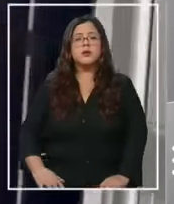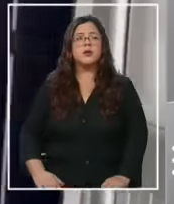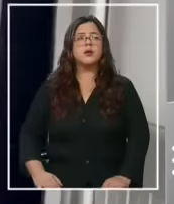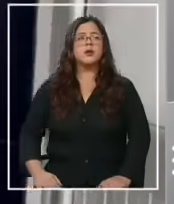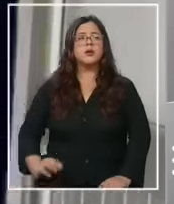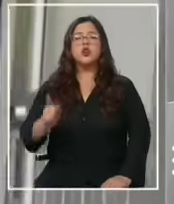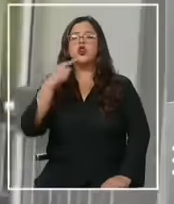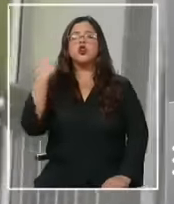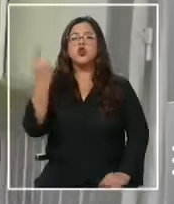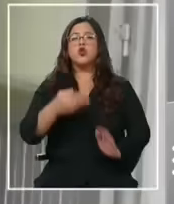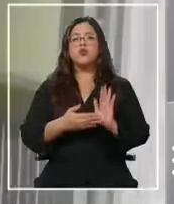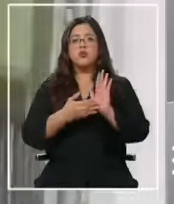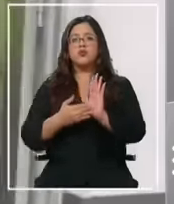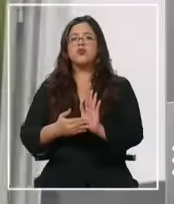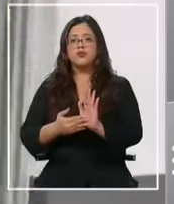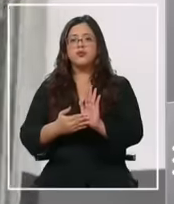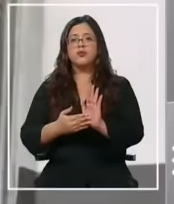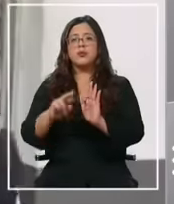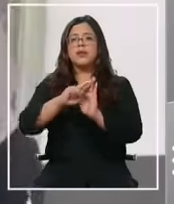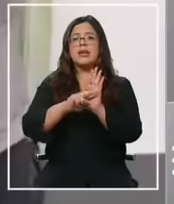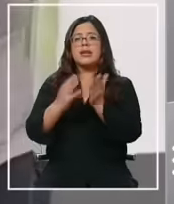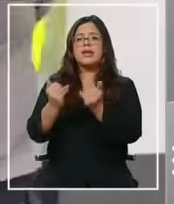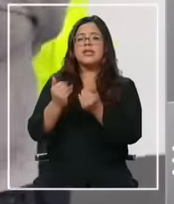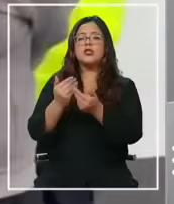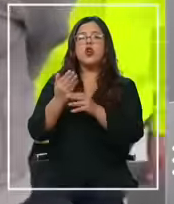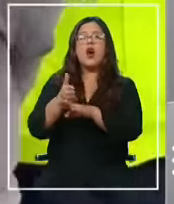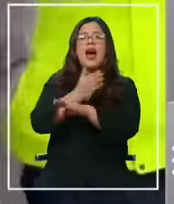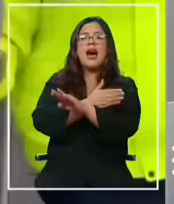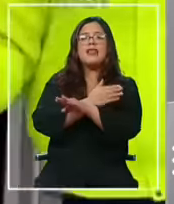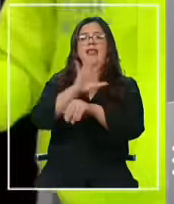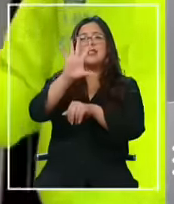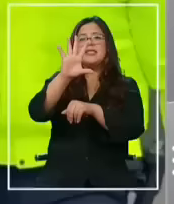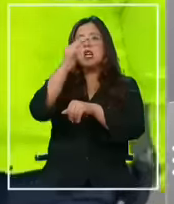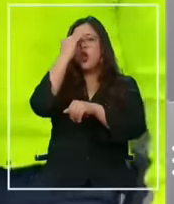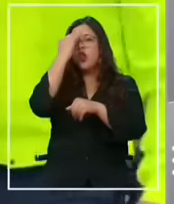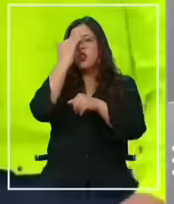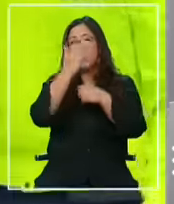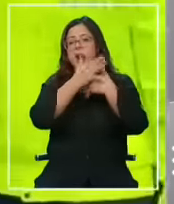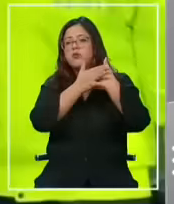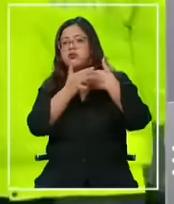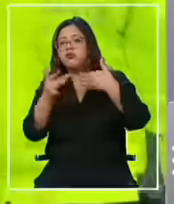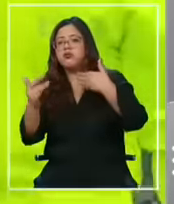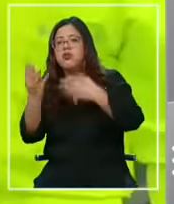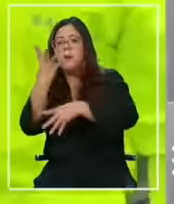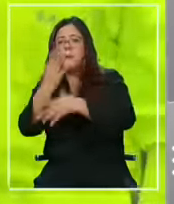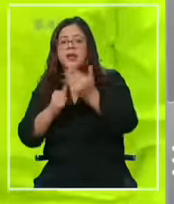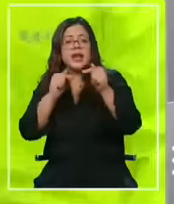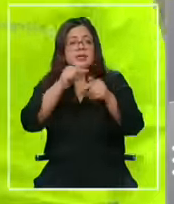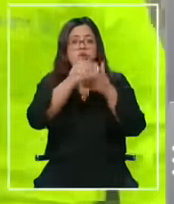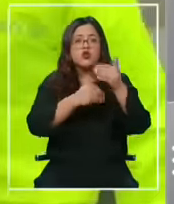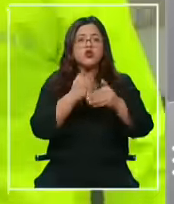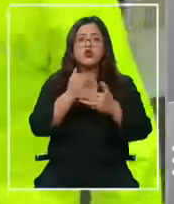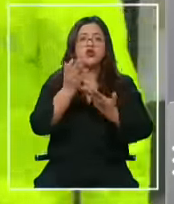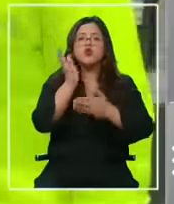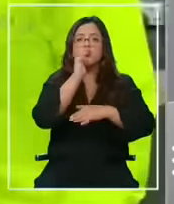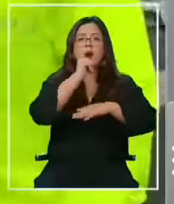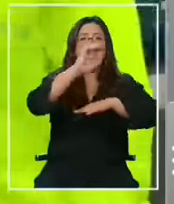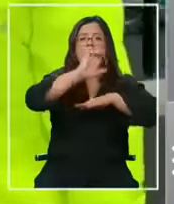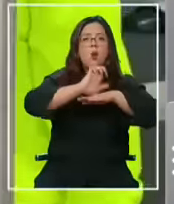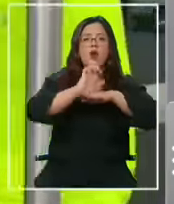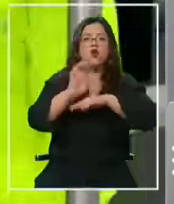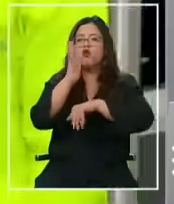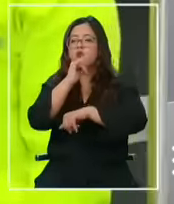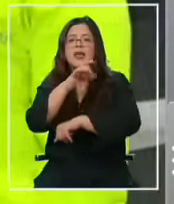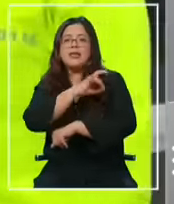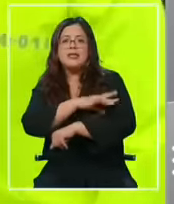Porque vamos a presentar el requerimiento antes que venzan los 5 días. Ese mismo procedimiento no existía con Ecuador y no existe en Chile. Es decir, una